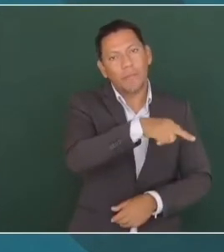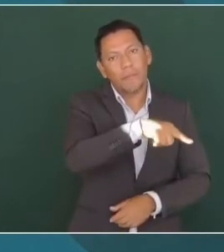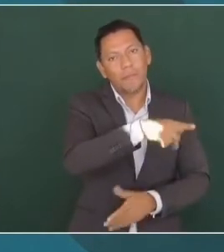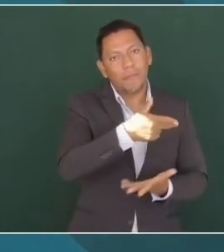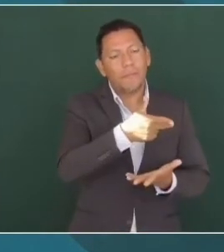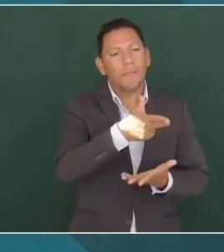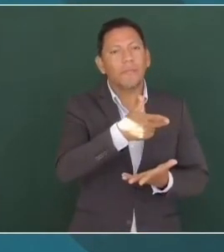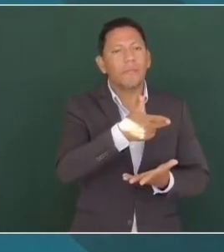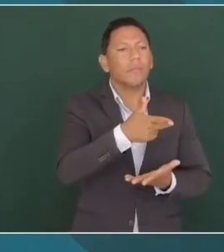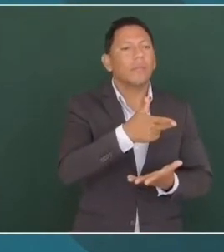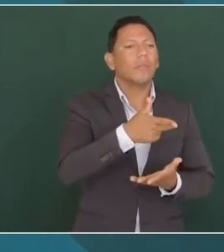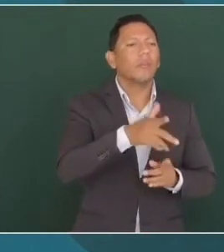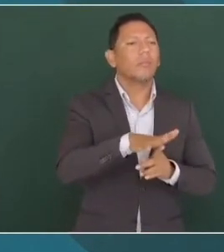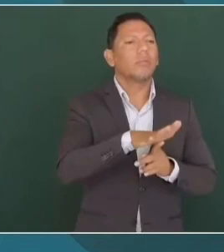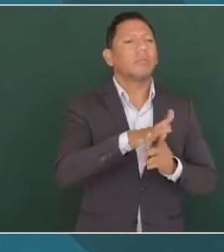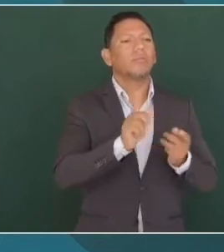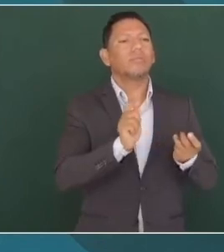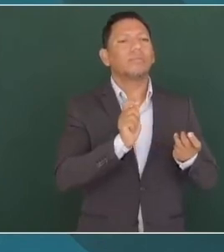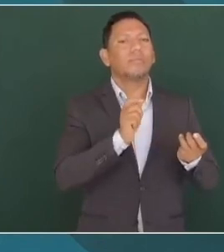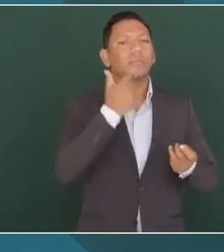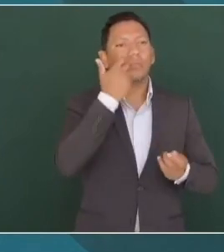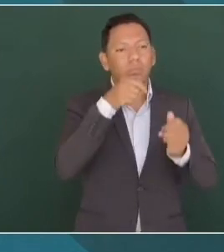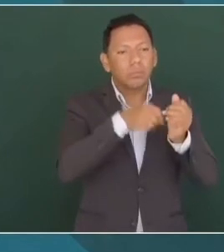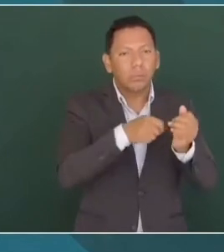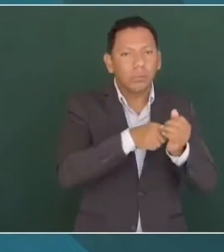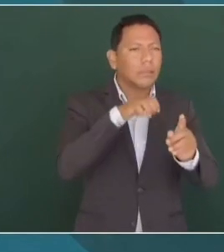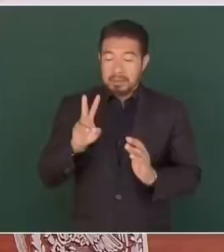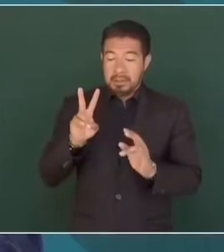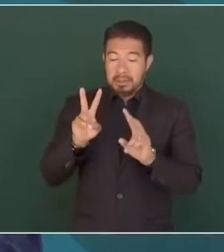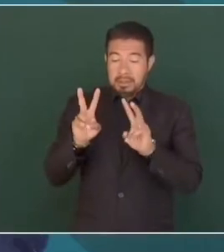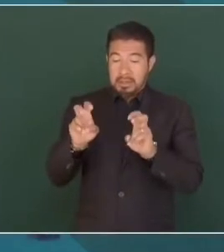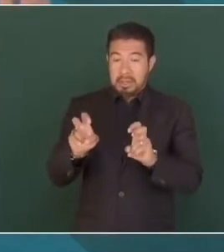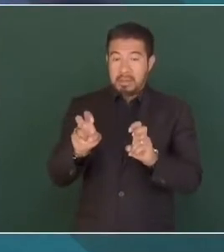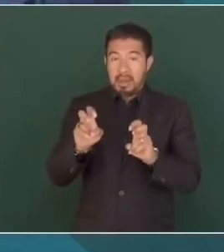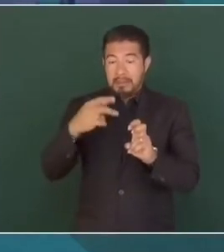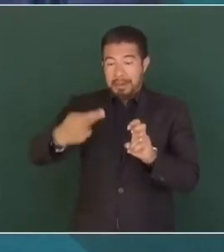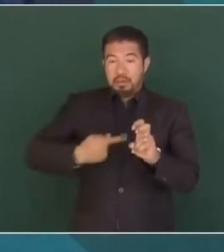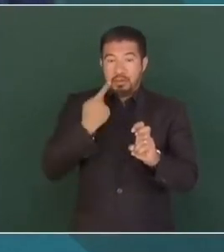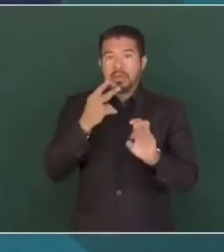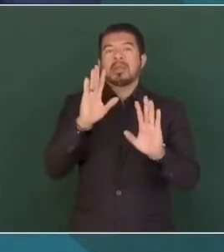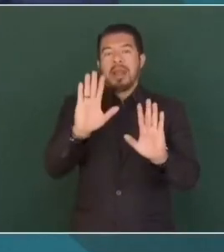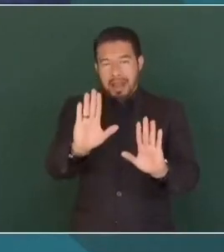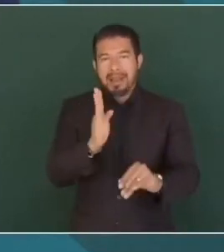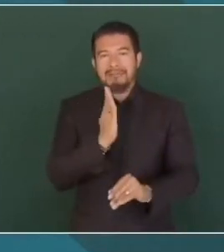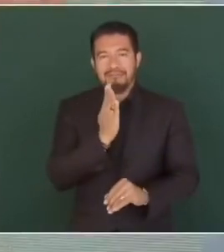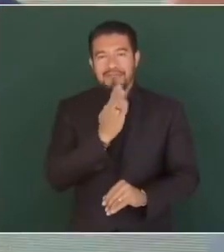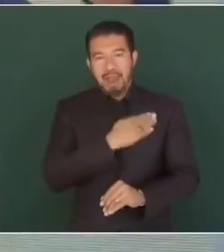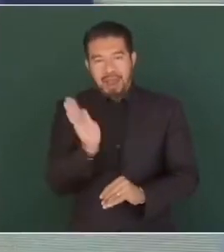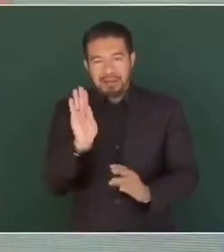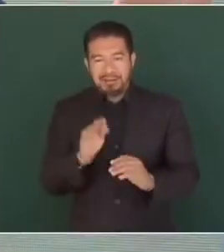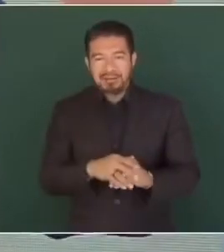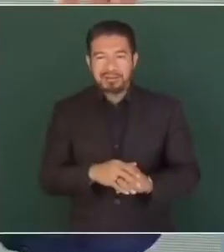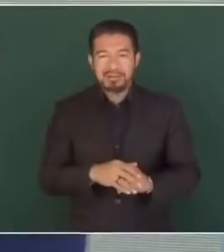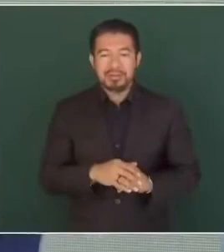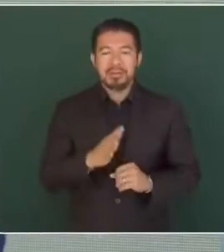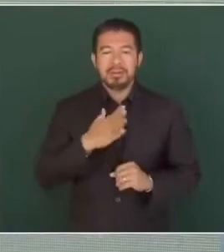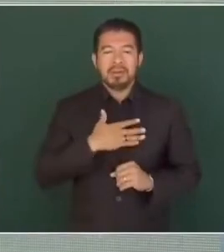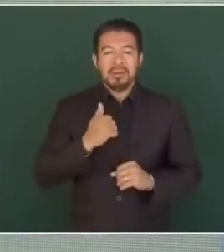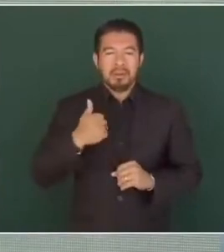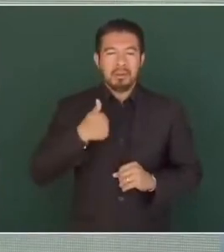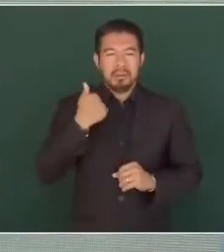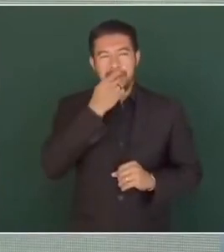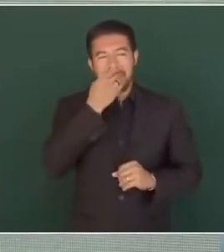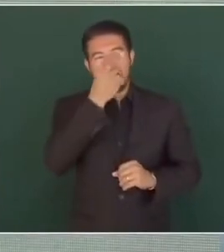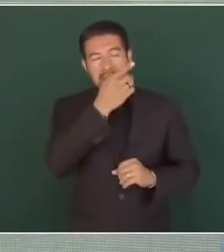la manipulación, a las calumnias, porque aprovecho para decirle al